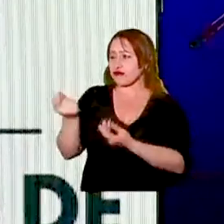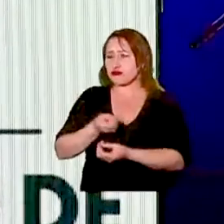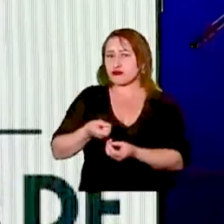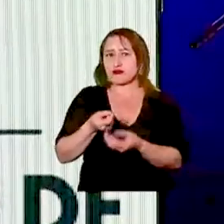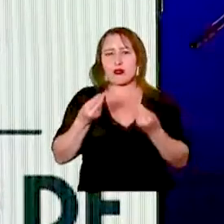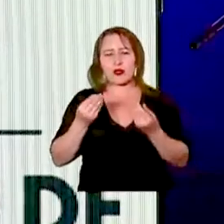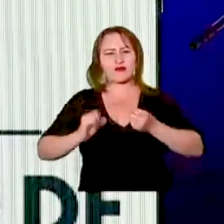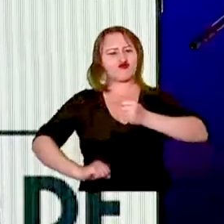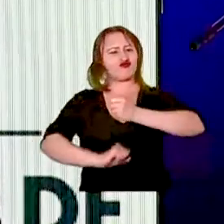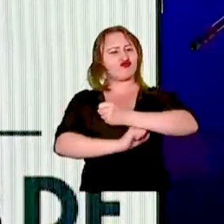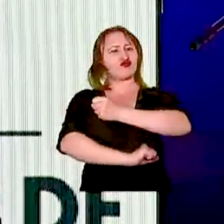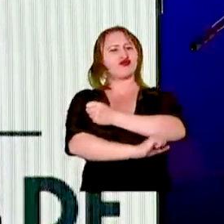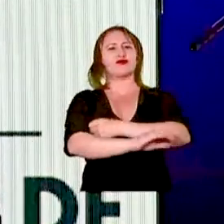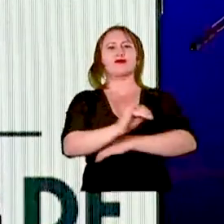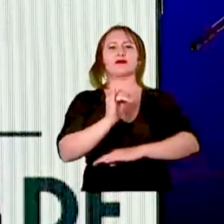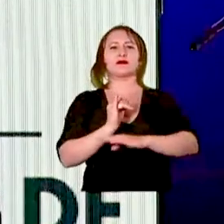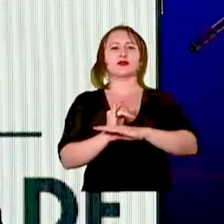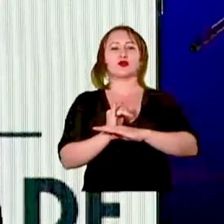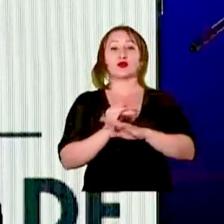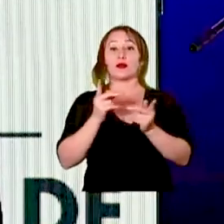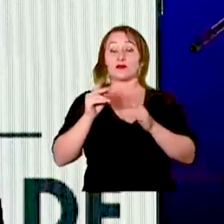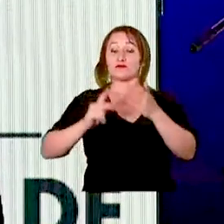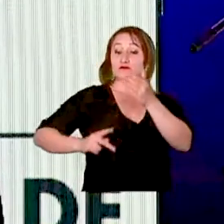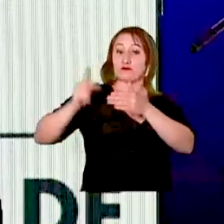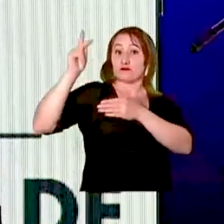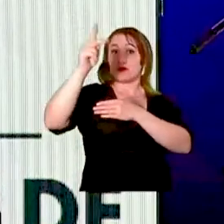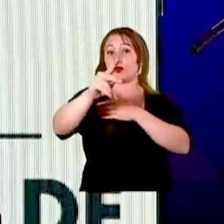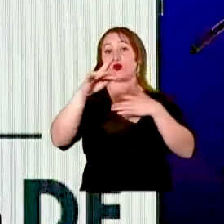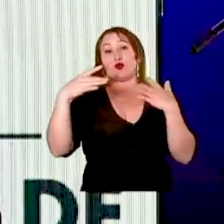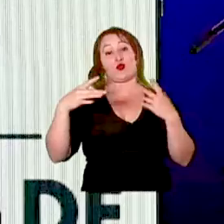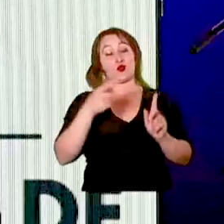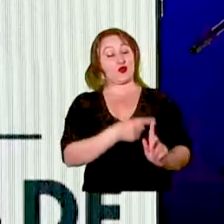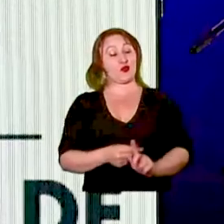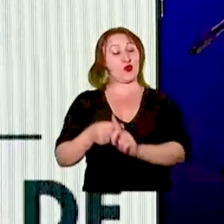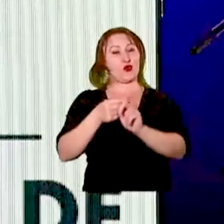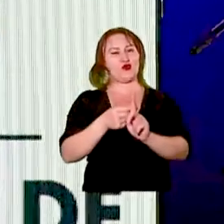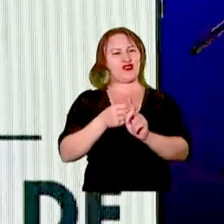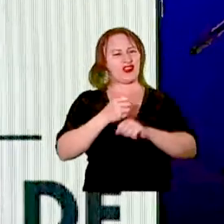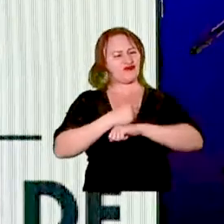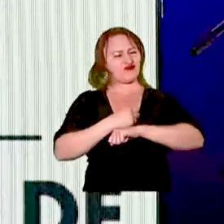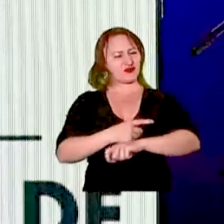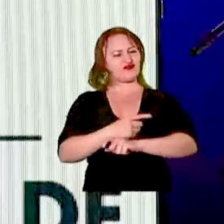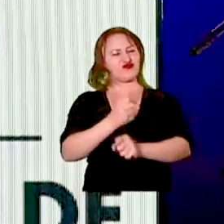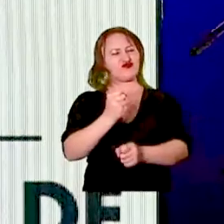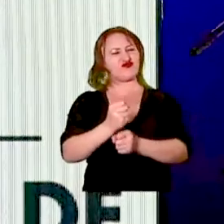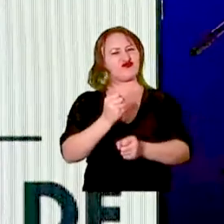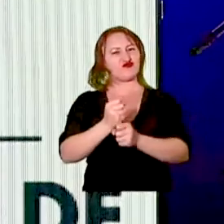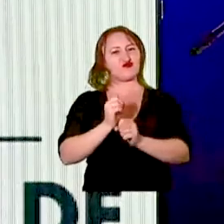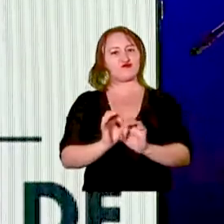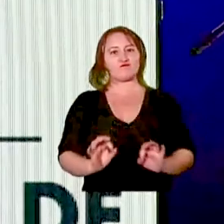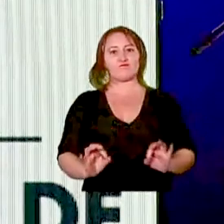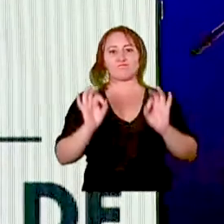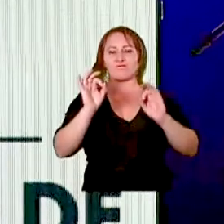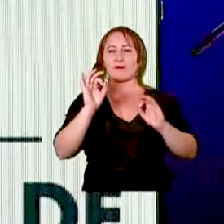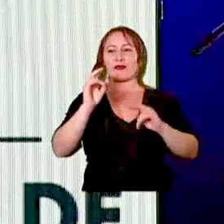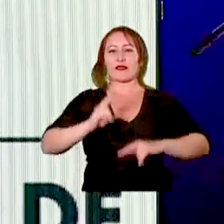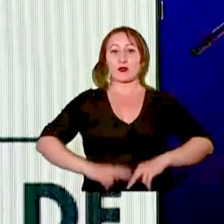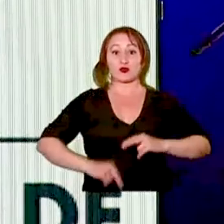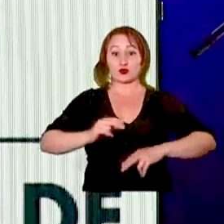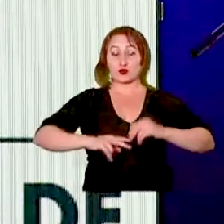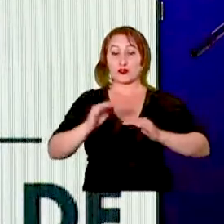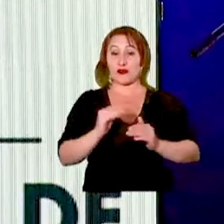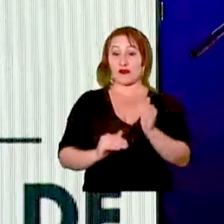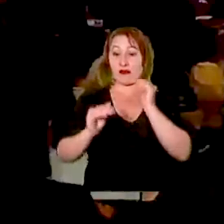diseñado para fortalecer institucionalmente y proyectarse como una Procuraduría eficiente que construye desde la equidad y